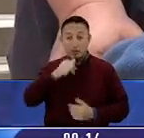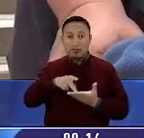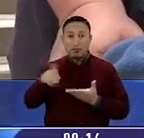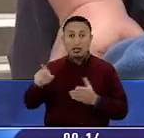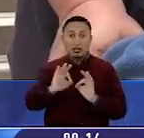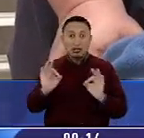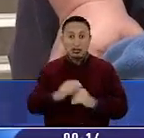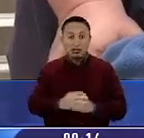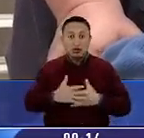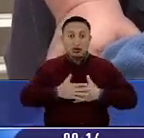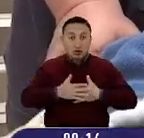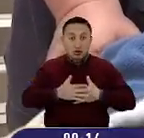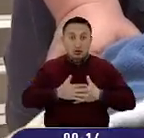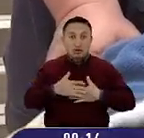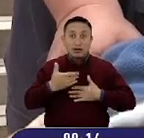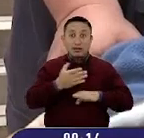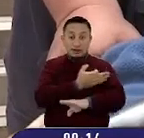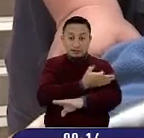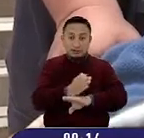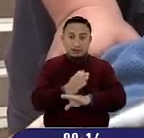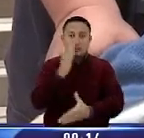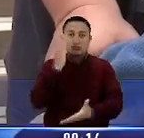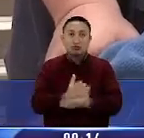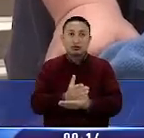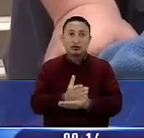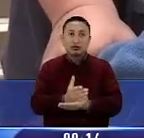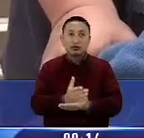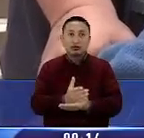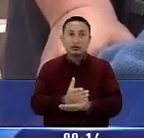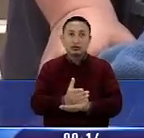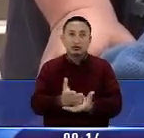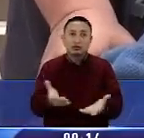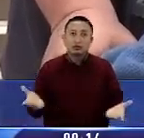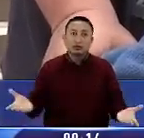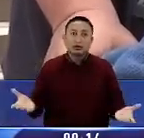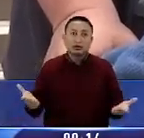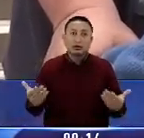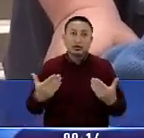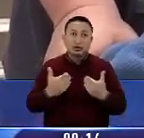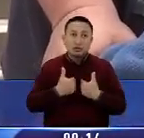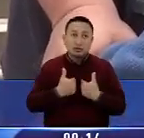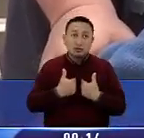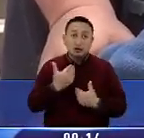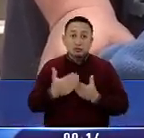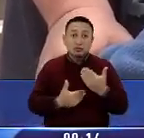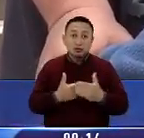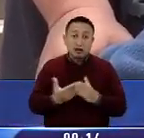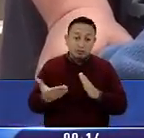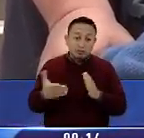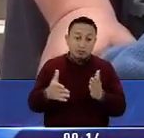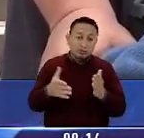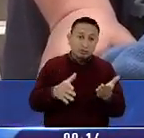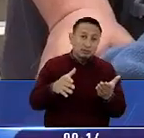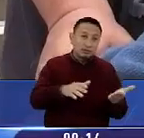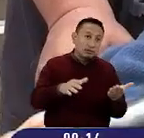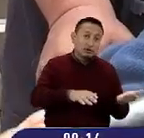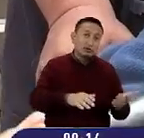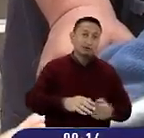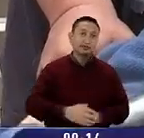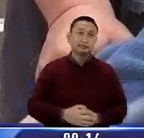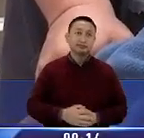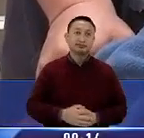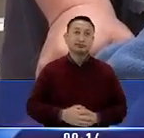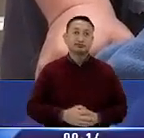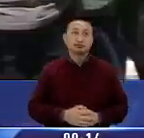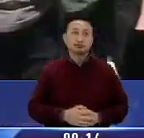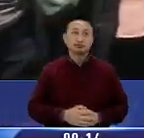nos suspenden el tratamiento y tranquilamente de uno en uno empezamos a irnos para el